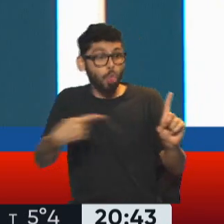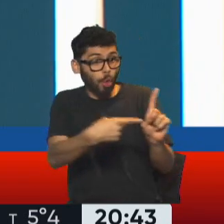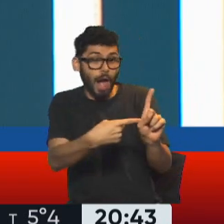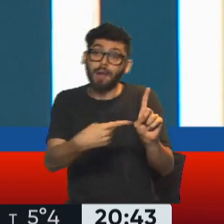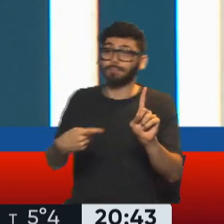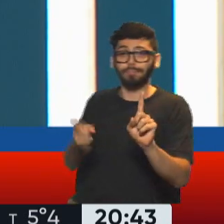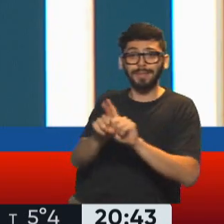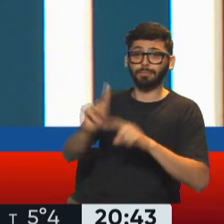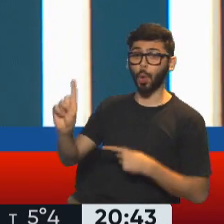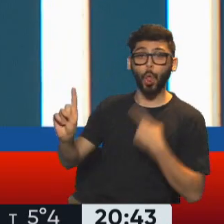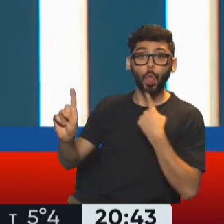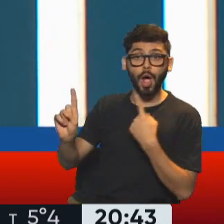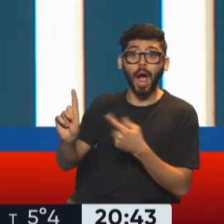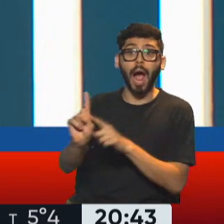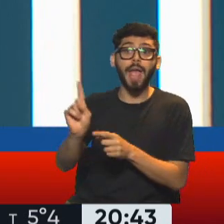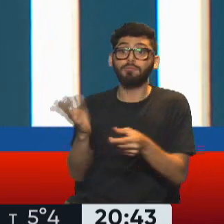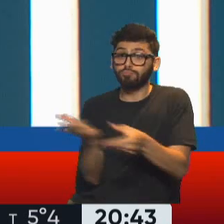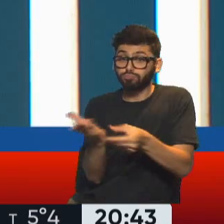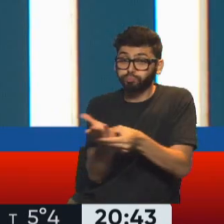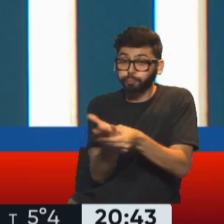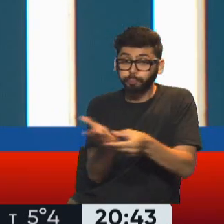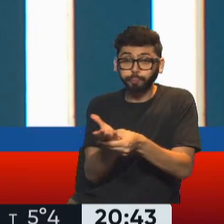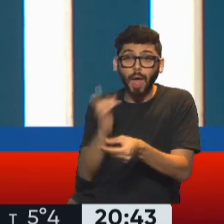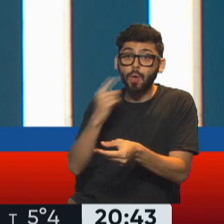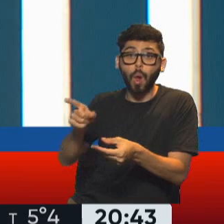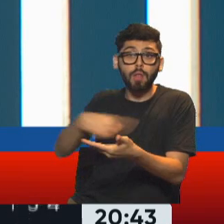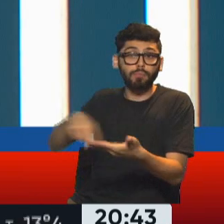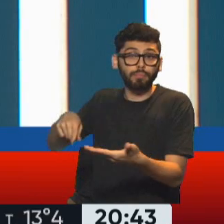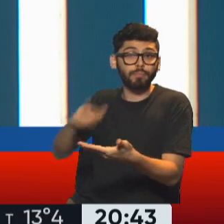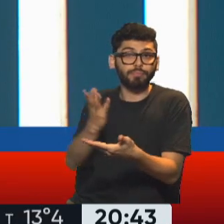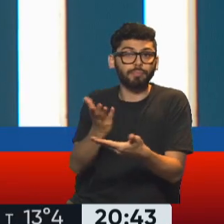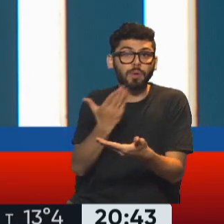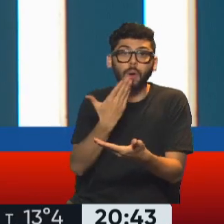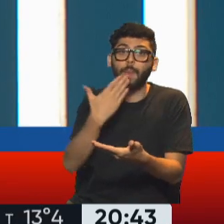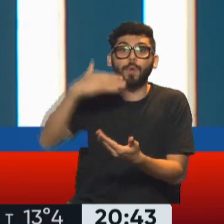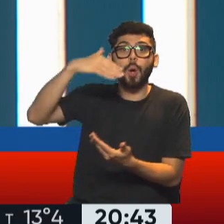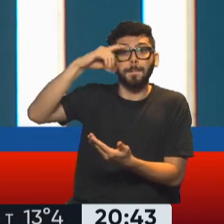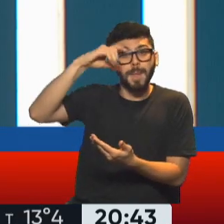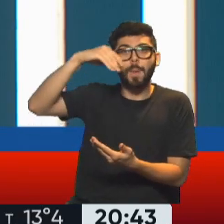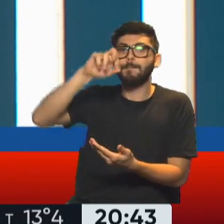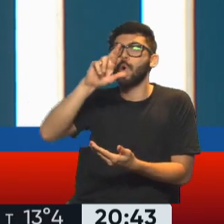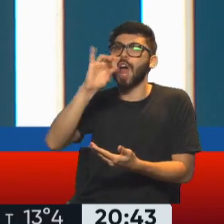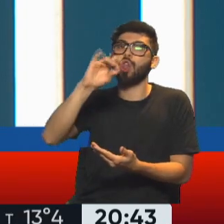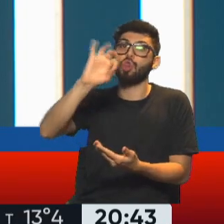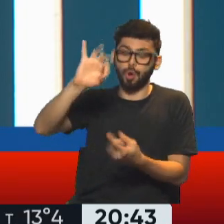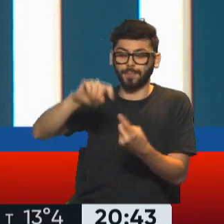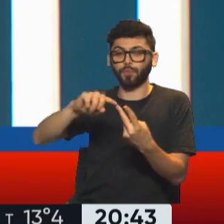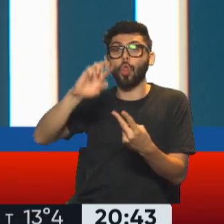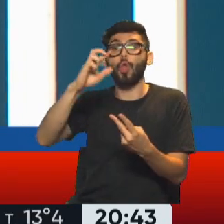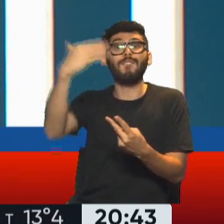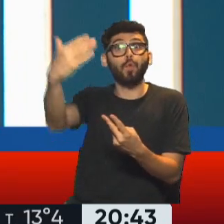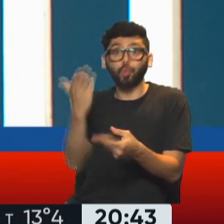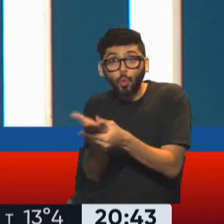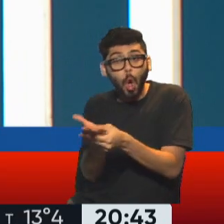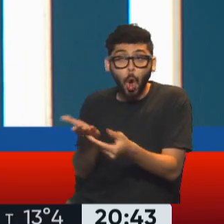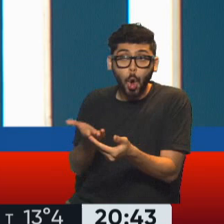creo que estuvieron muy fundamentados, se decretó el cierre de dólar futuro o de la causa del Claro. memorando. Pero hay un sector de la sociedad que no está dispuesto a creer que